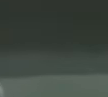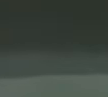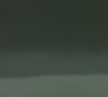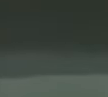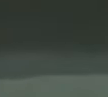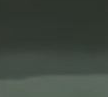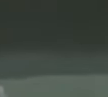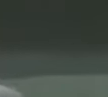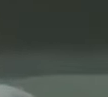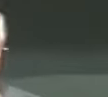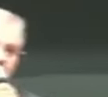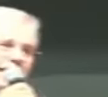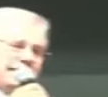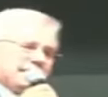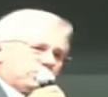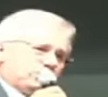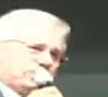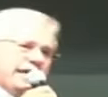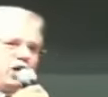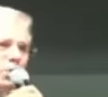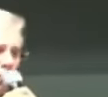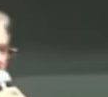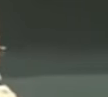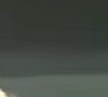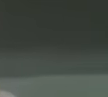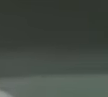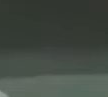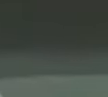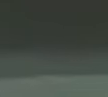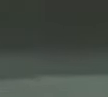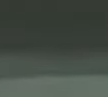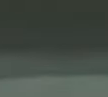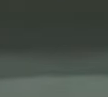El ser humano por naturaleza es un ser comunicativo.